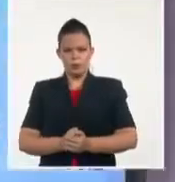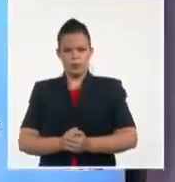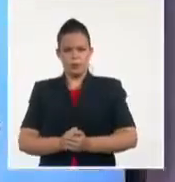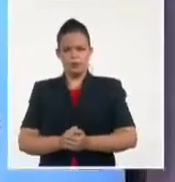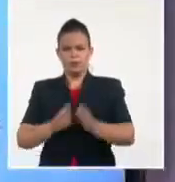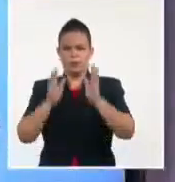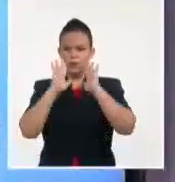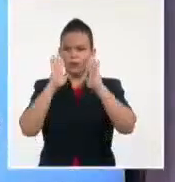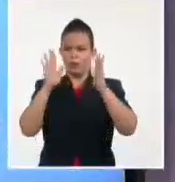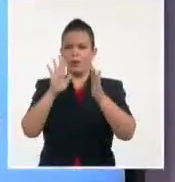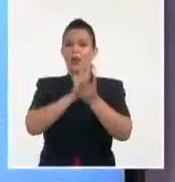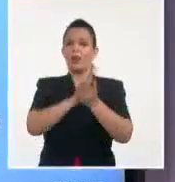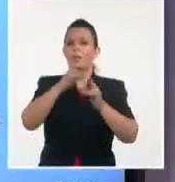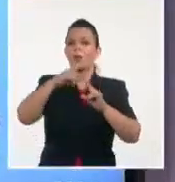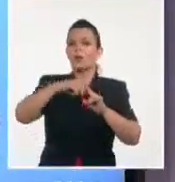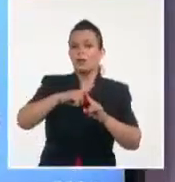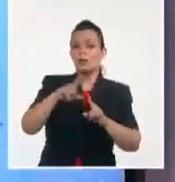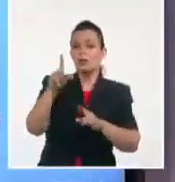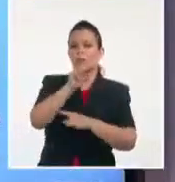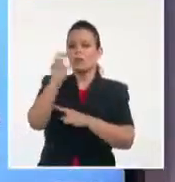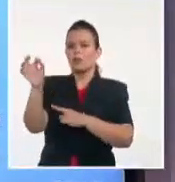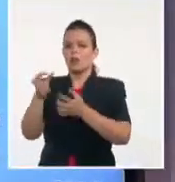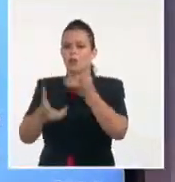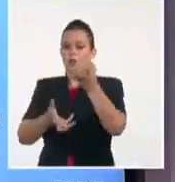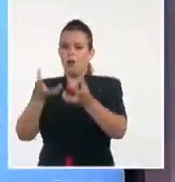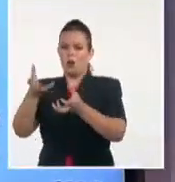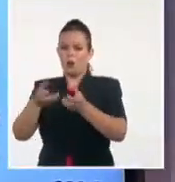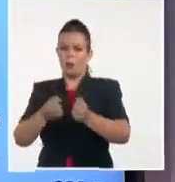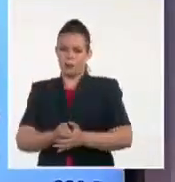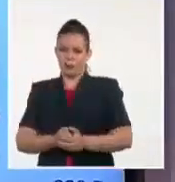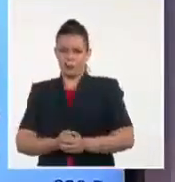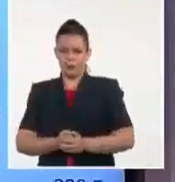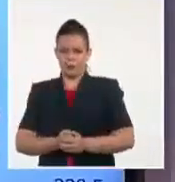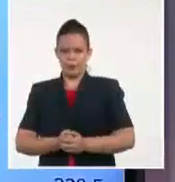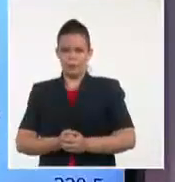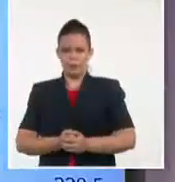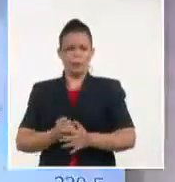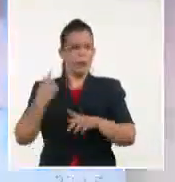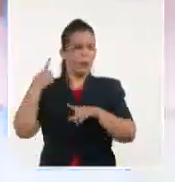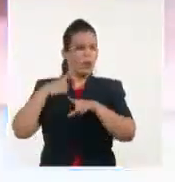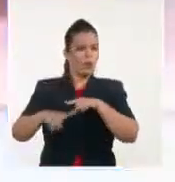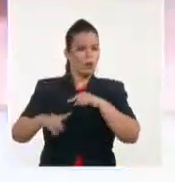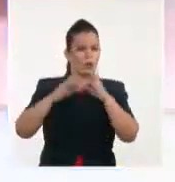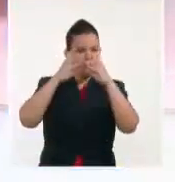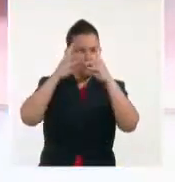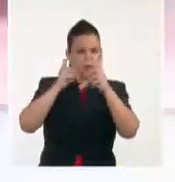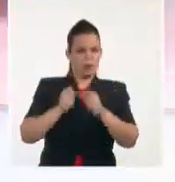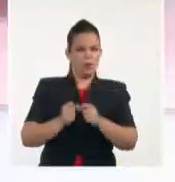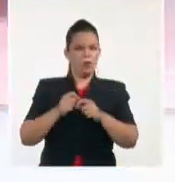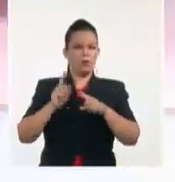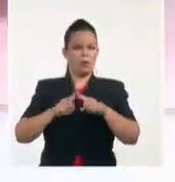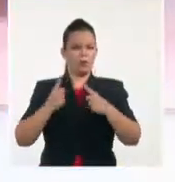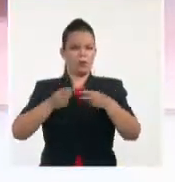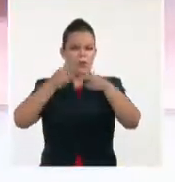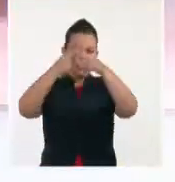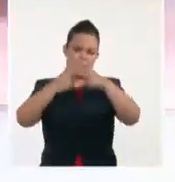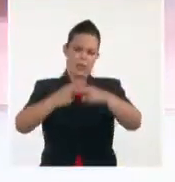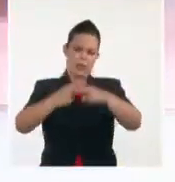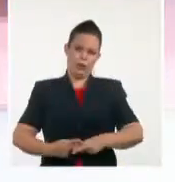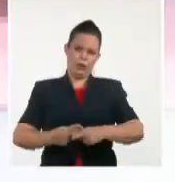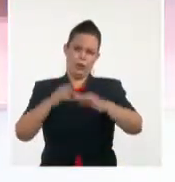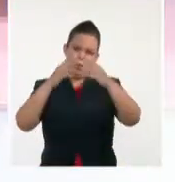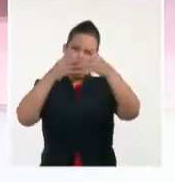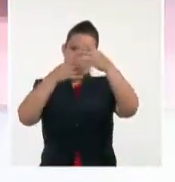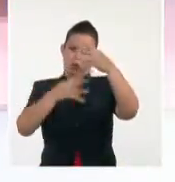de Cienfuegos. Pero por debajo de esos valores, que se ve una lista bastante larga para mostrar aquí,